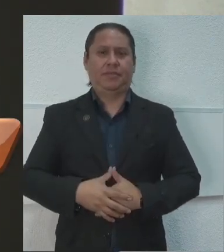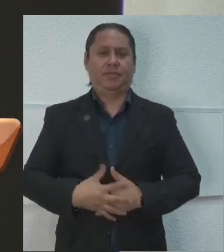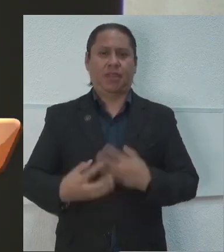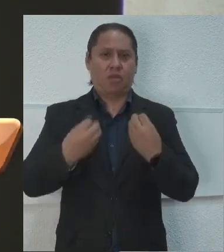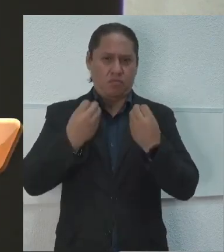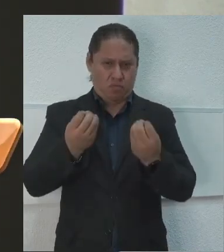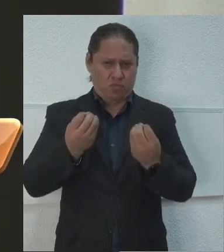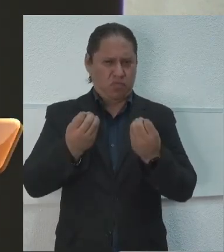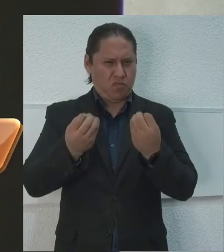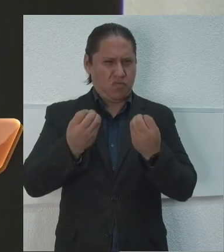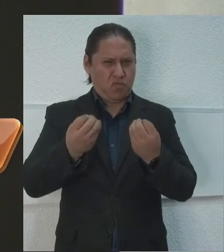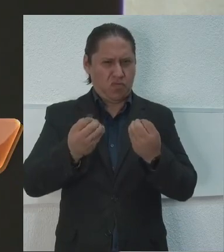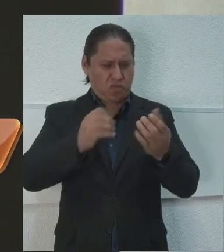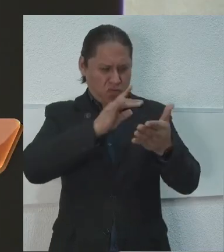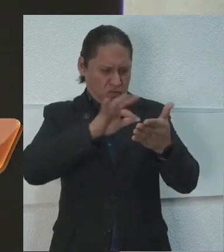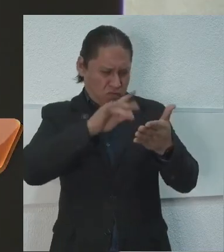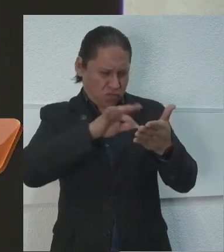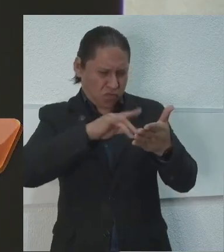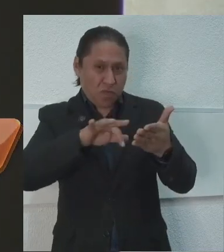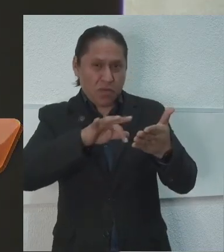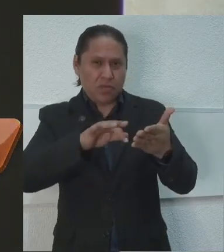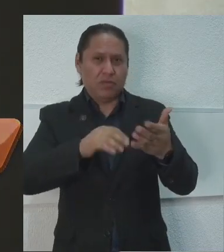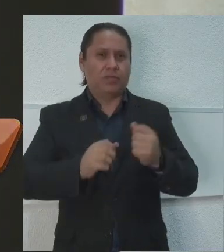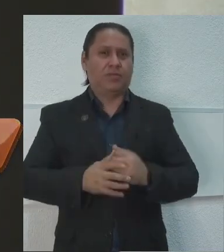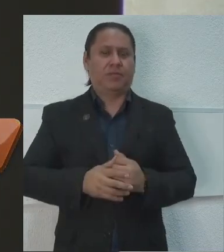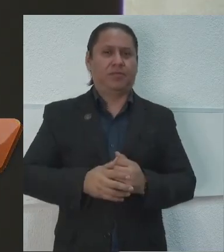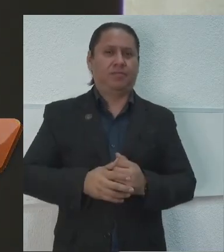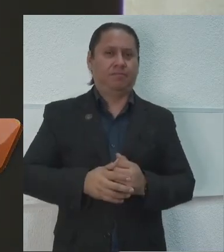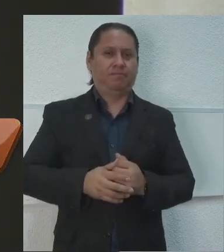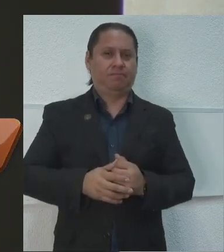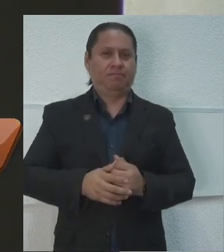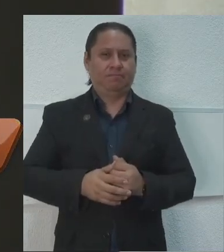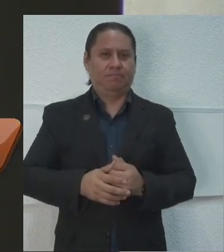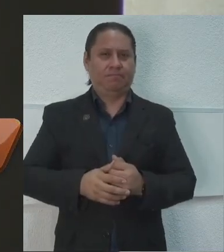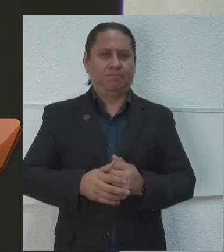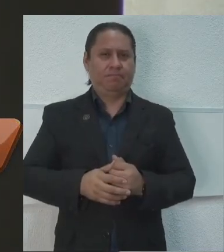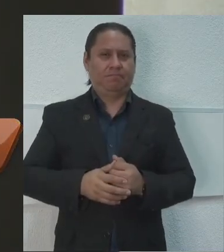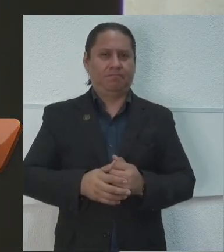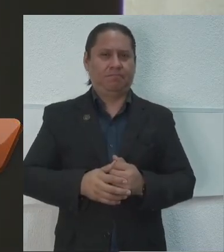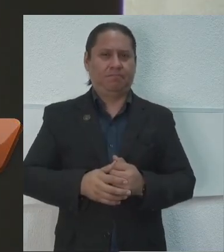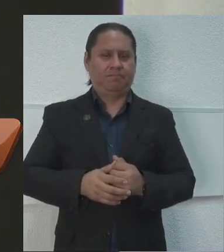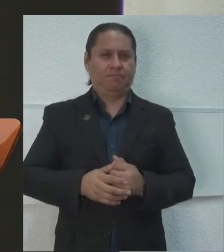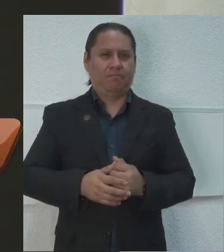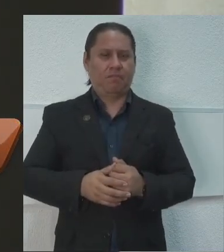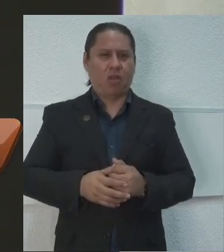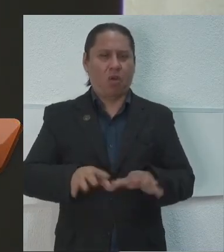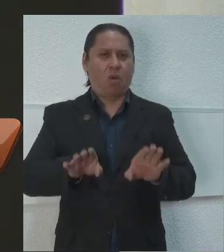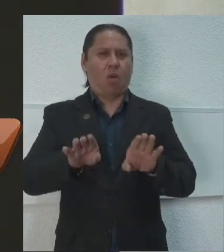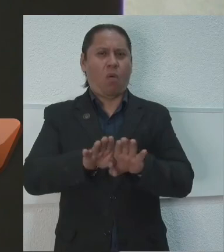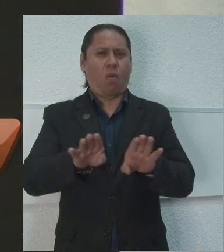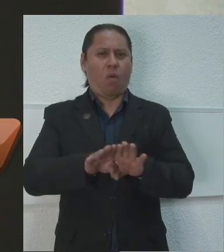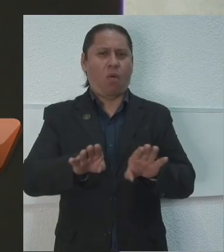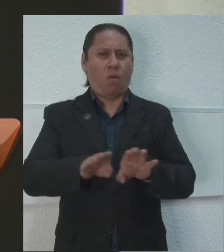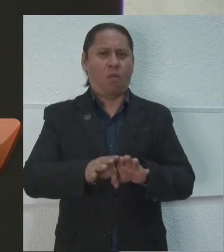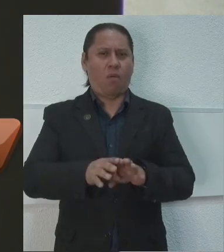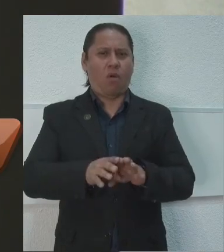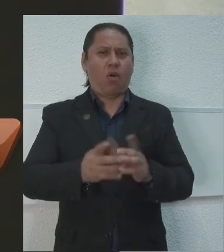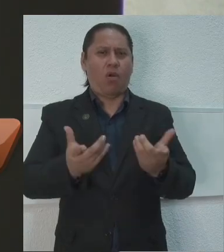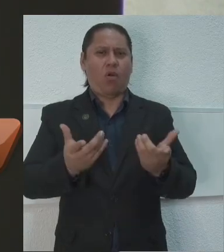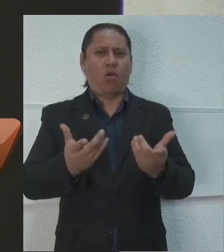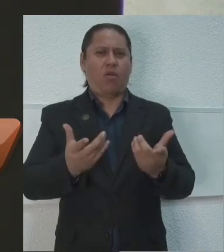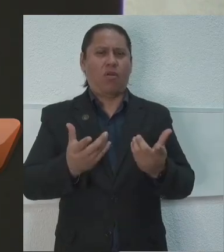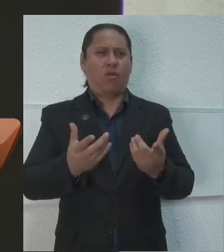mucho detalle, con mucha minuciosidad, cómo funciona el sistema electoral